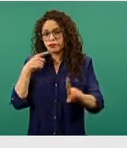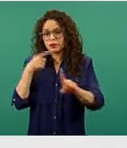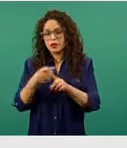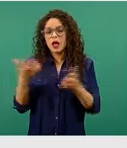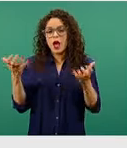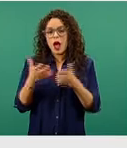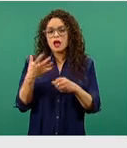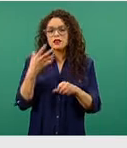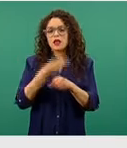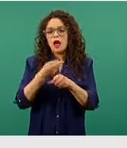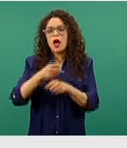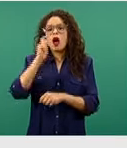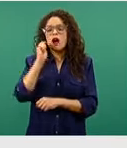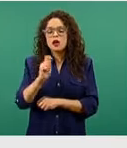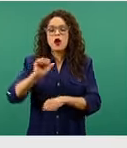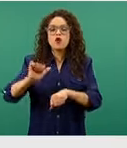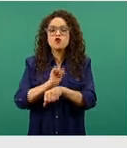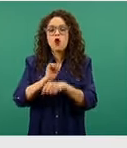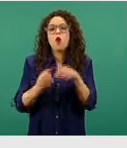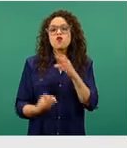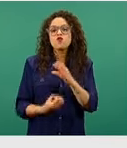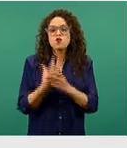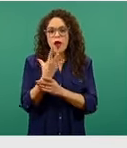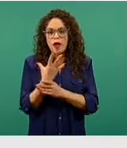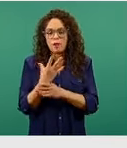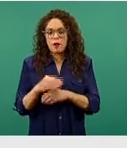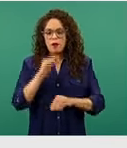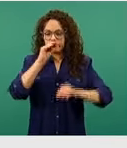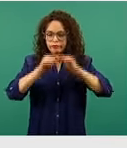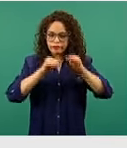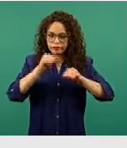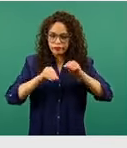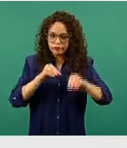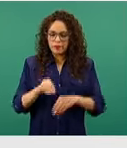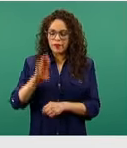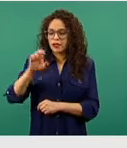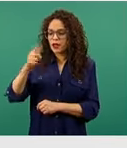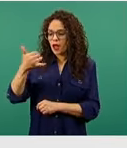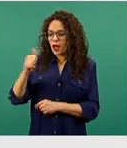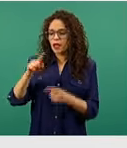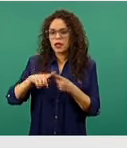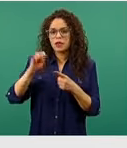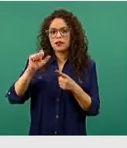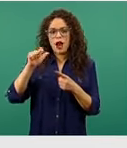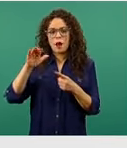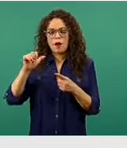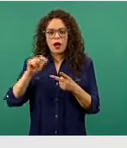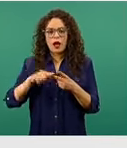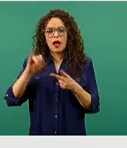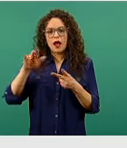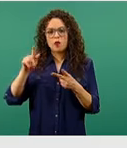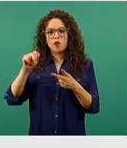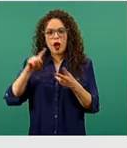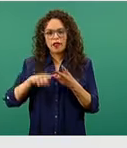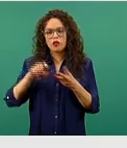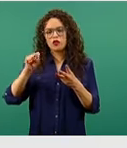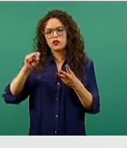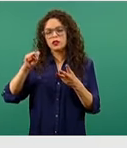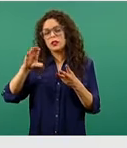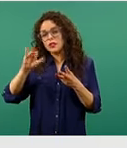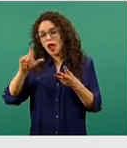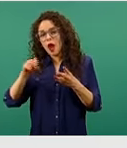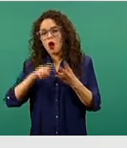desde Querétaro, prácticamente todo el corredor industrial, los Apaseos, Celaya, Salamanca, Irapuato, Silao, León, hasta